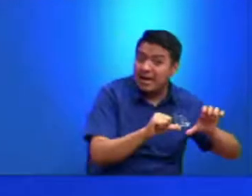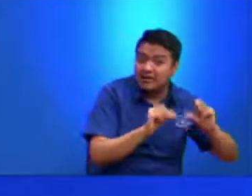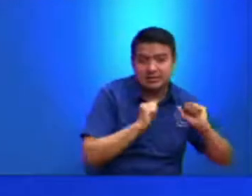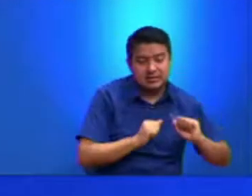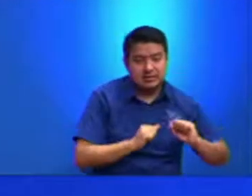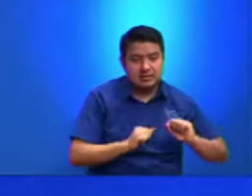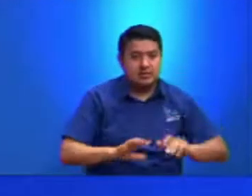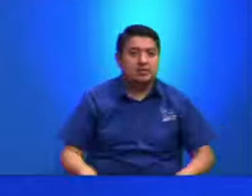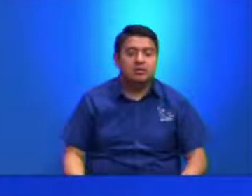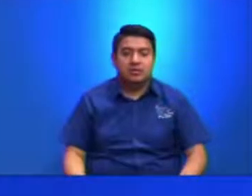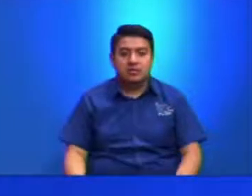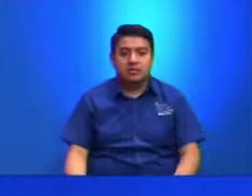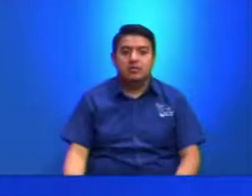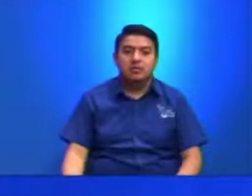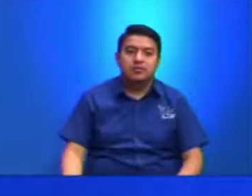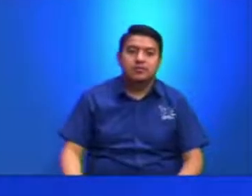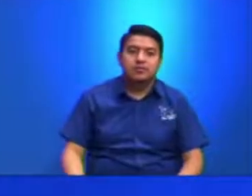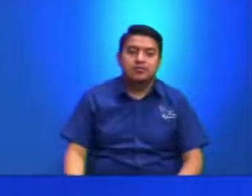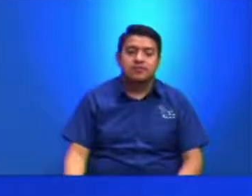que dice,